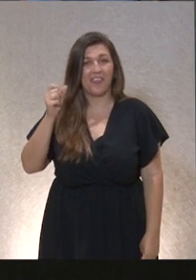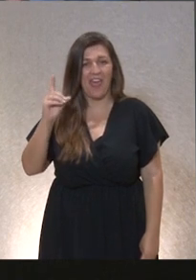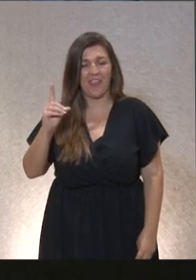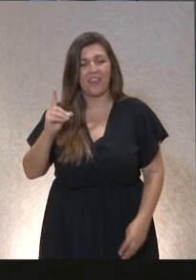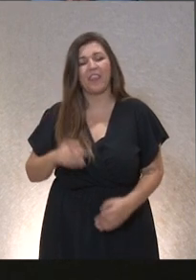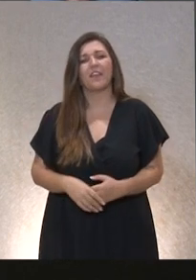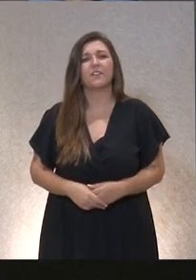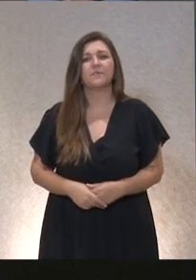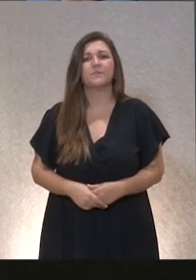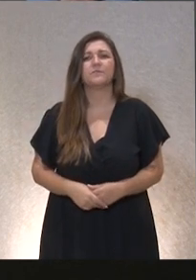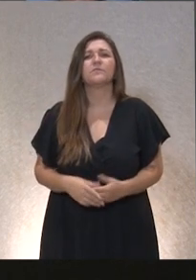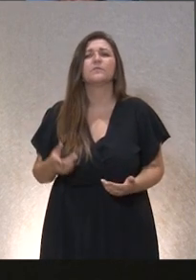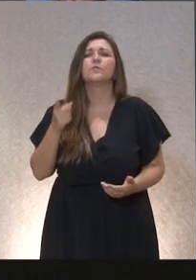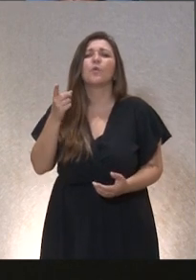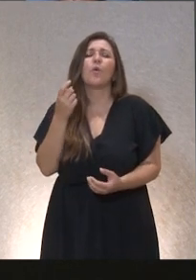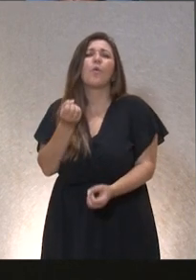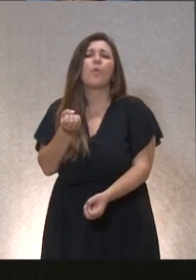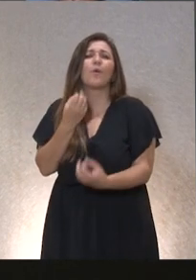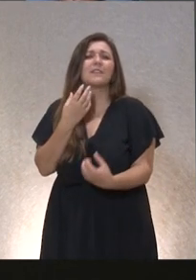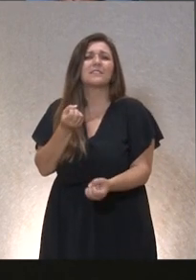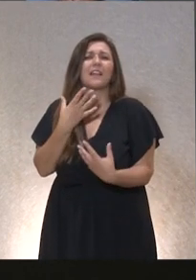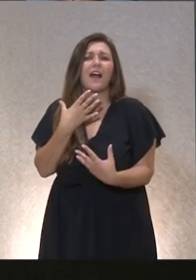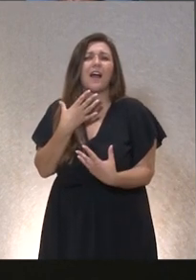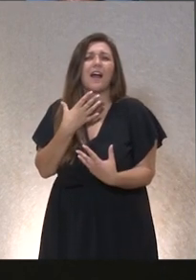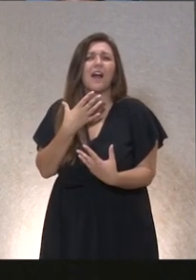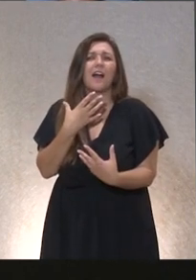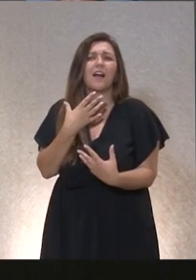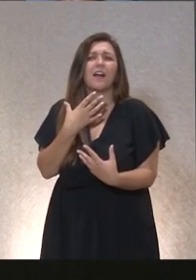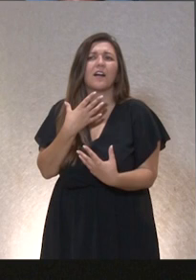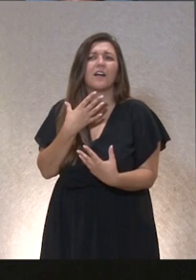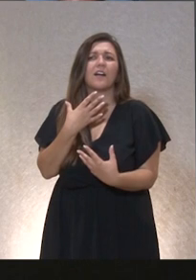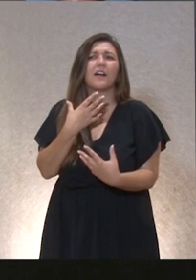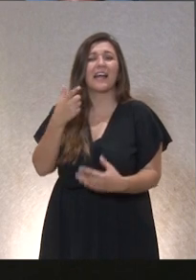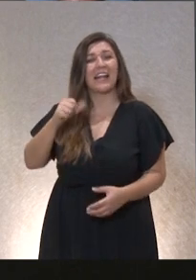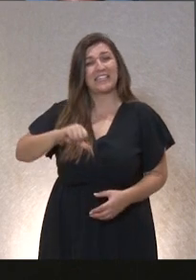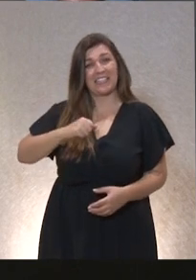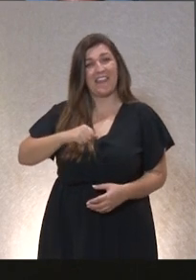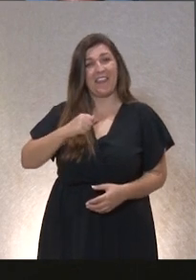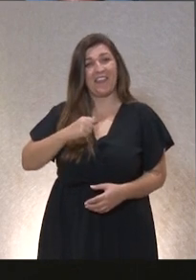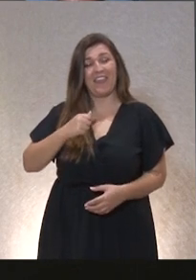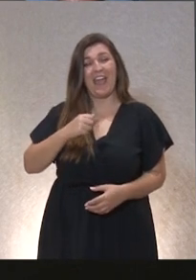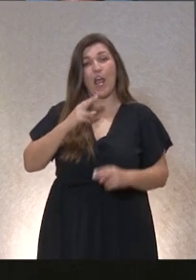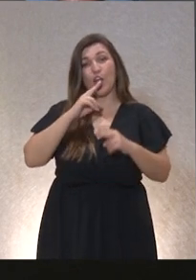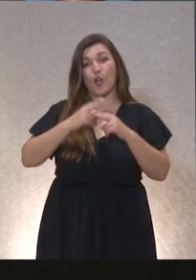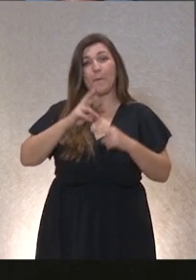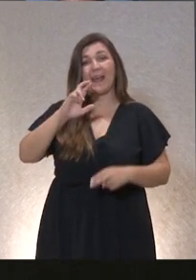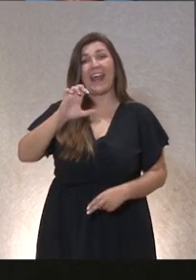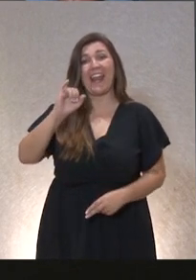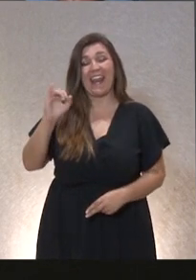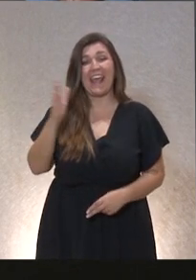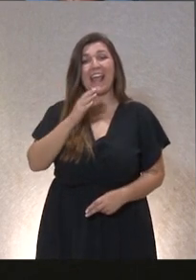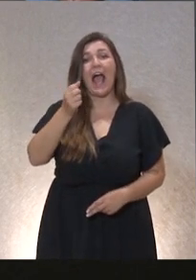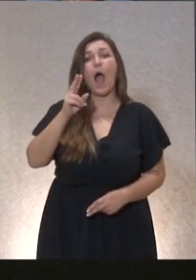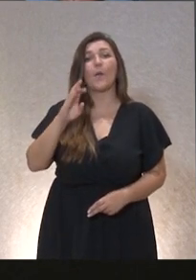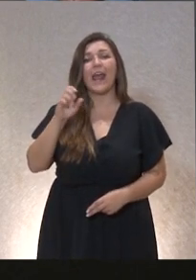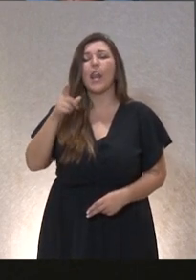soledad cuéntanos Cómo es la la residencia Rey Aurelio Y cómo son las personas